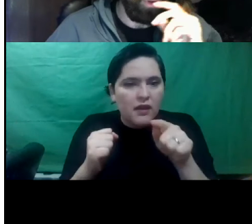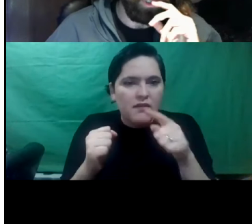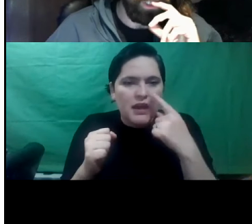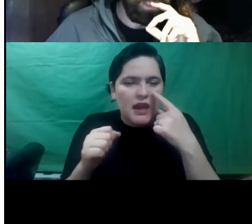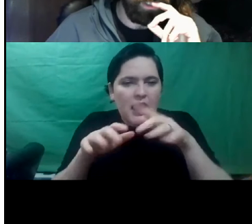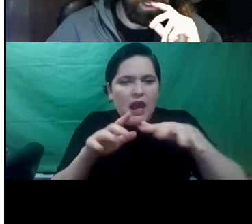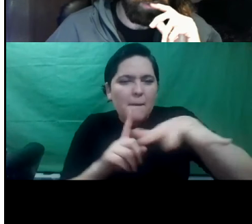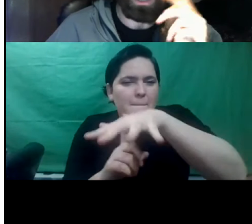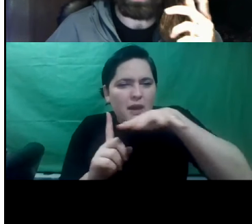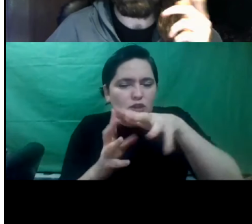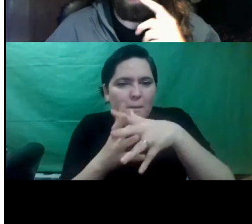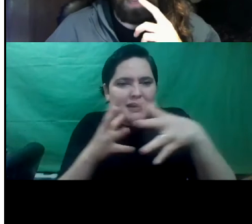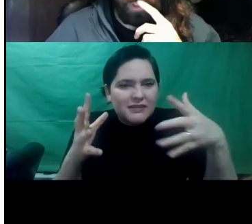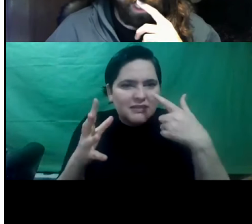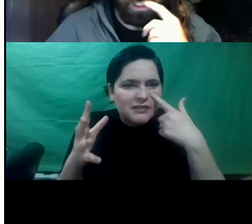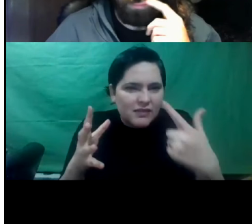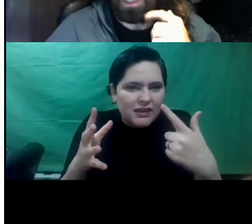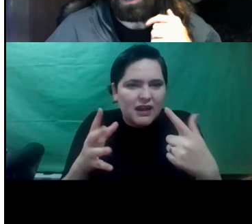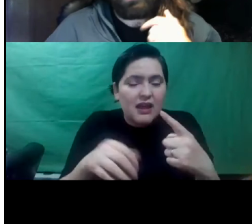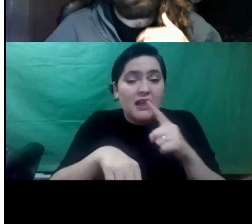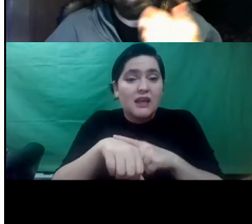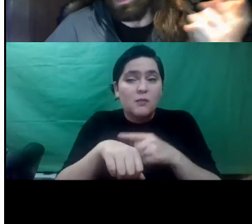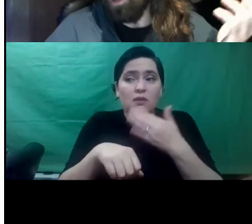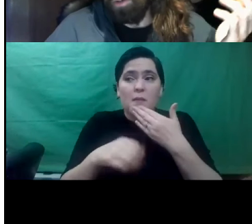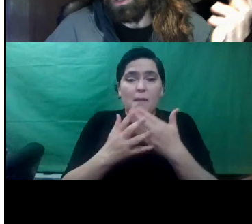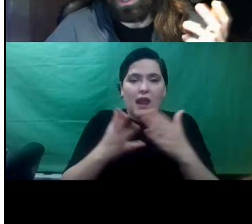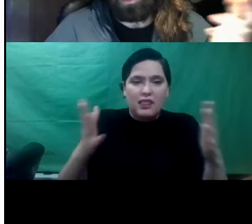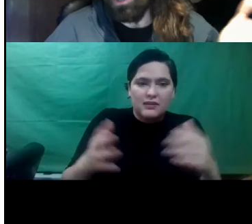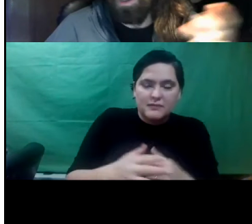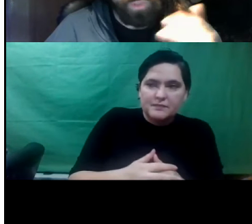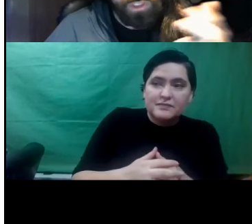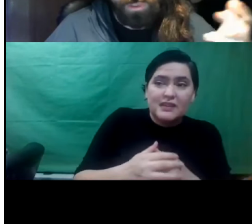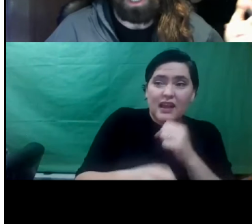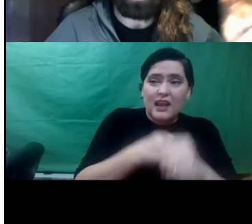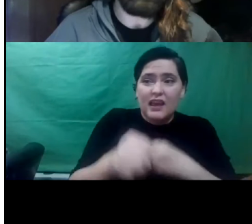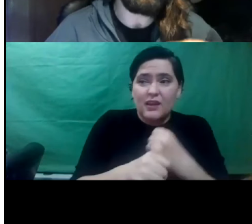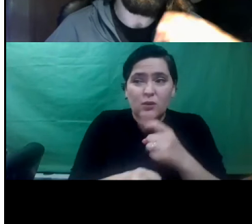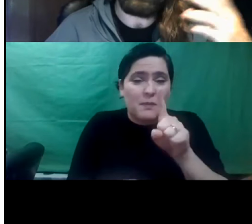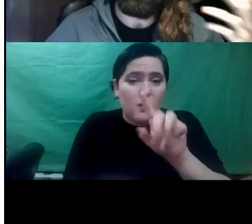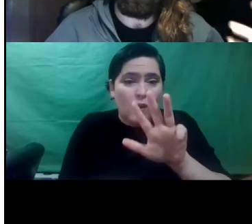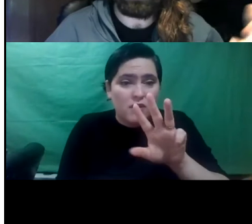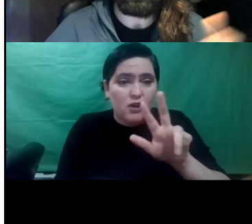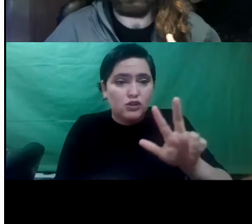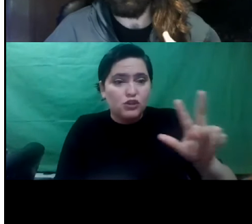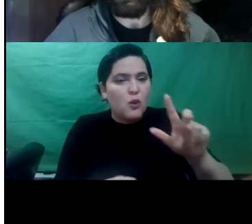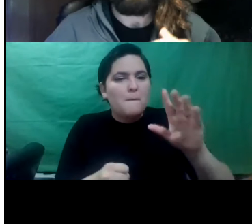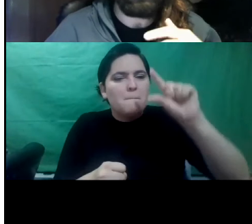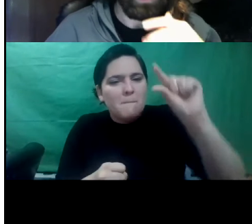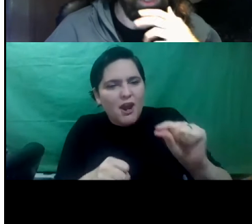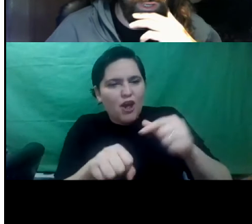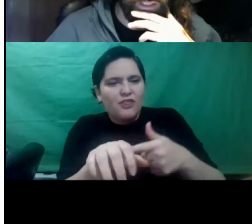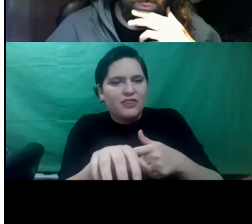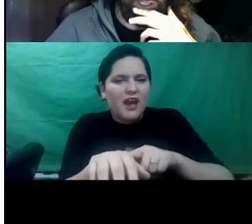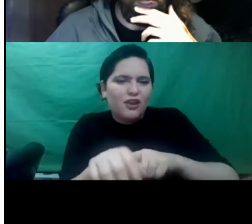espacial muy grande, digamos, y una escala temporal muy grande también. Y en el año 88 teníamos mucha menos tecnología, entonces a medida que aumenta el tiempo,